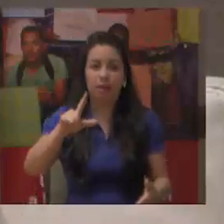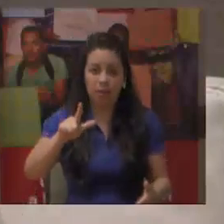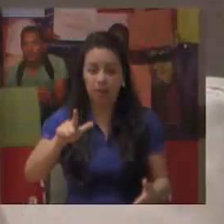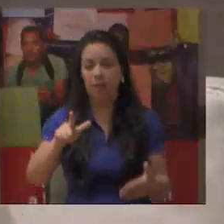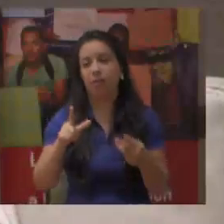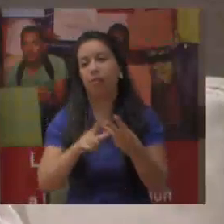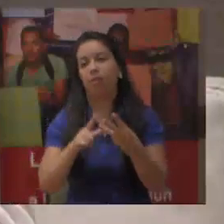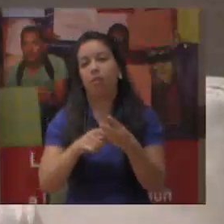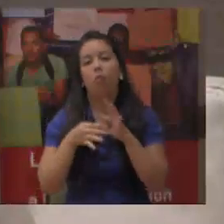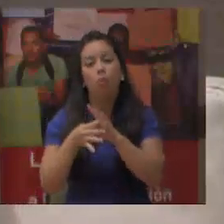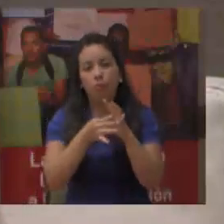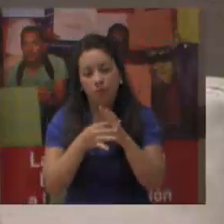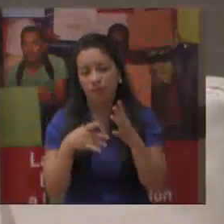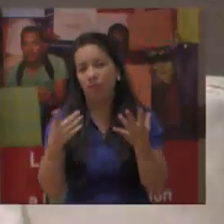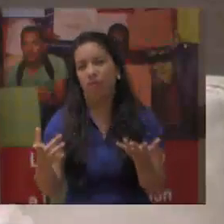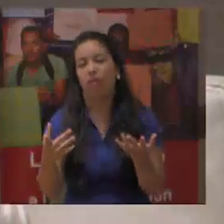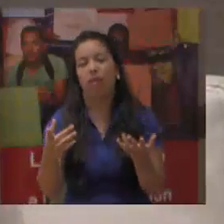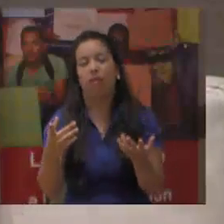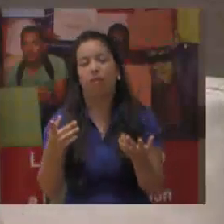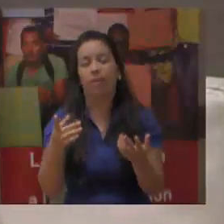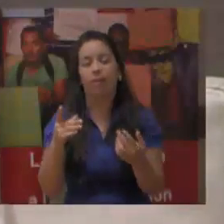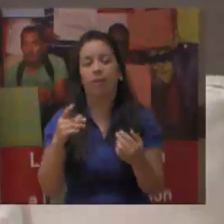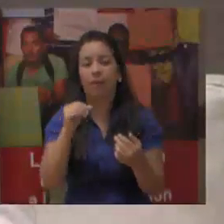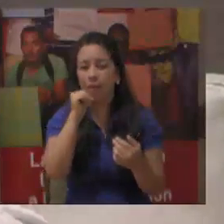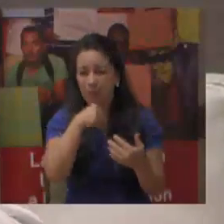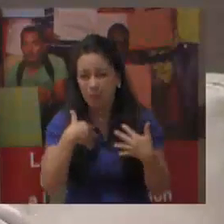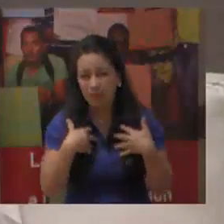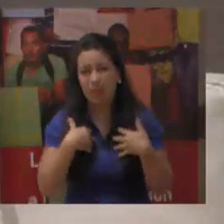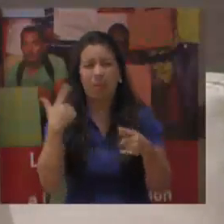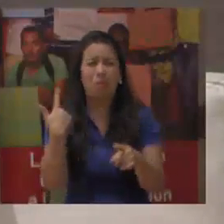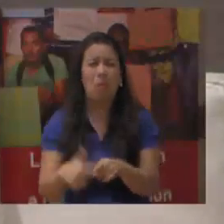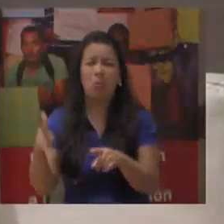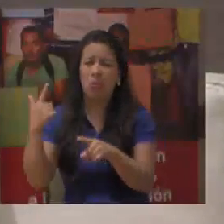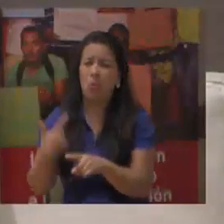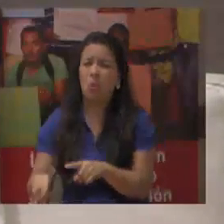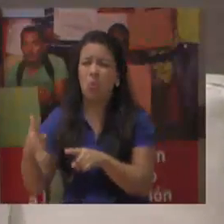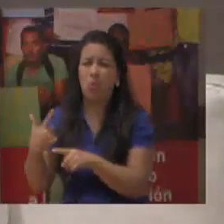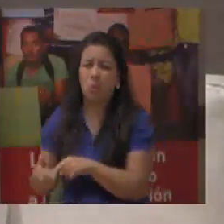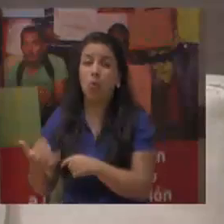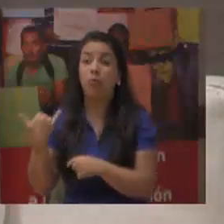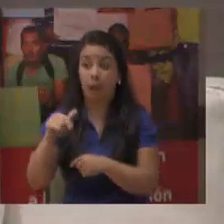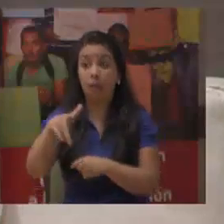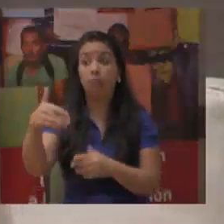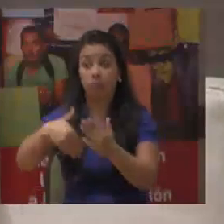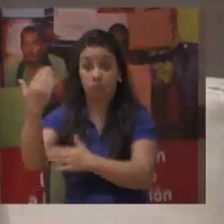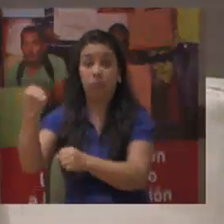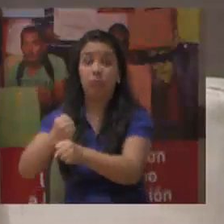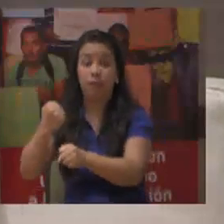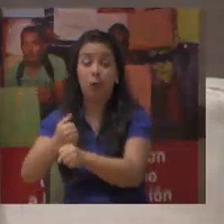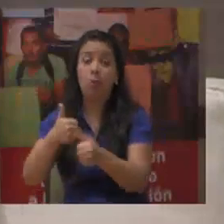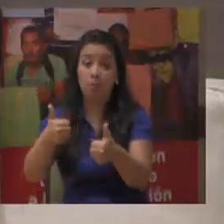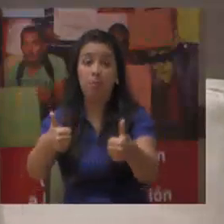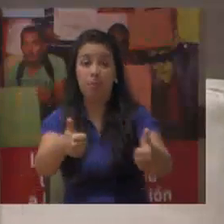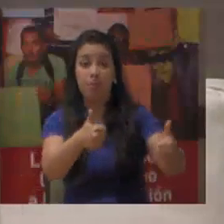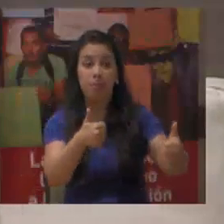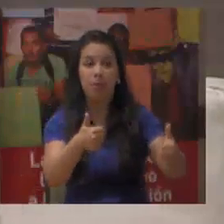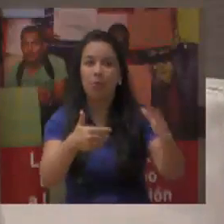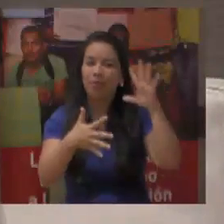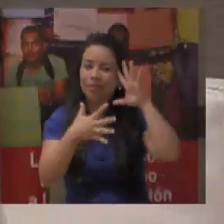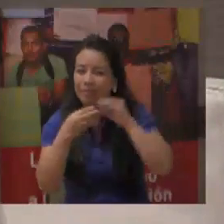posconflicto, está la unidad de víctimas, está el DPS, está la ACR. Ahí hay un trabajo que ya se está haciendo, pero lo que hay que tener